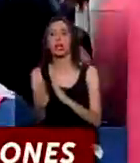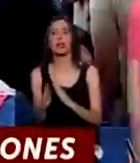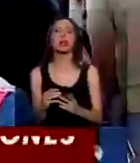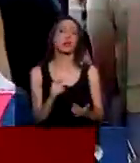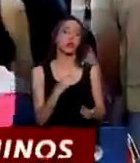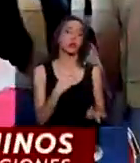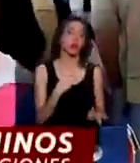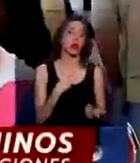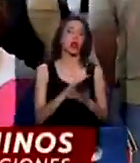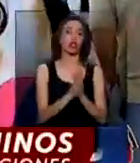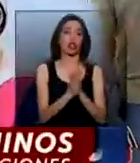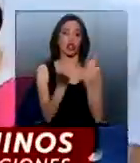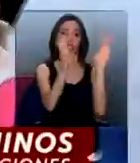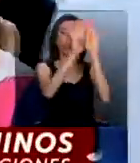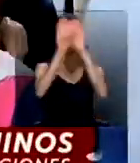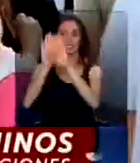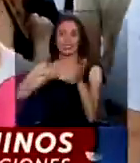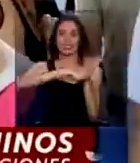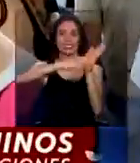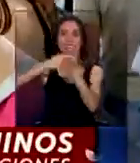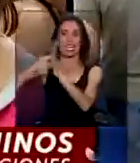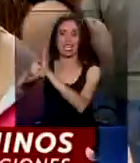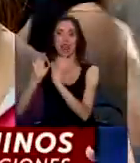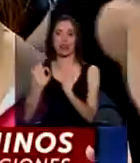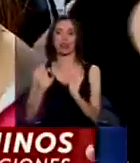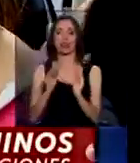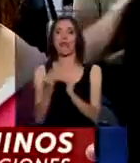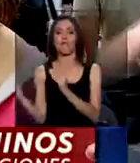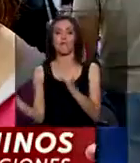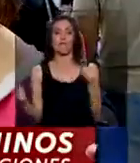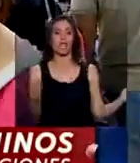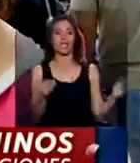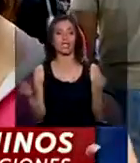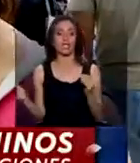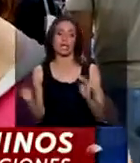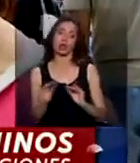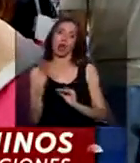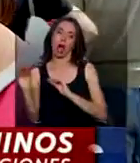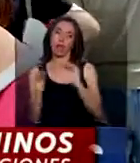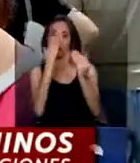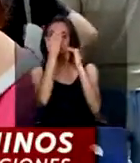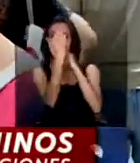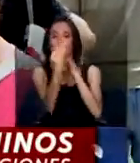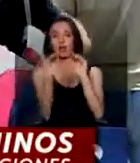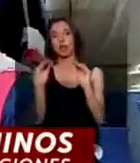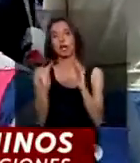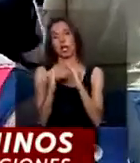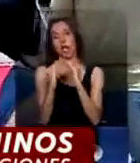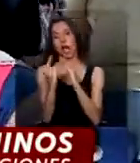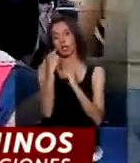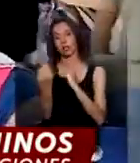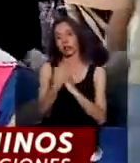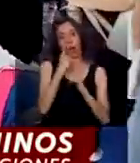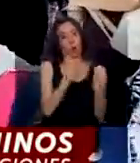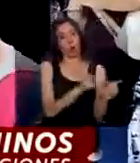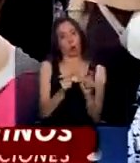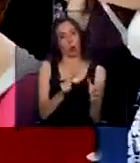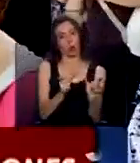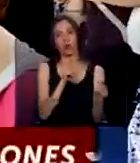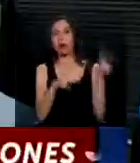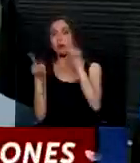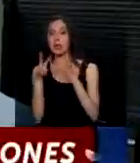Bueno, más que nada dejando todo bien cerrado y lo típico, dejando a los vecinos que vayan a visitar tu casa y estén viendo que esté todo en